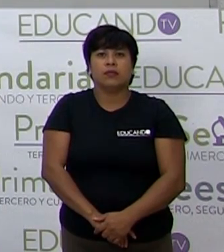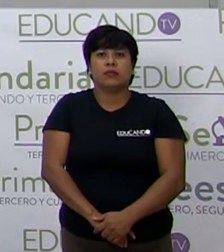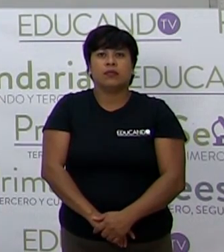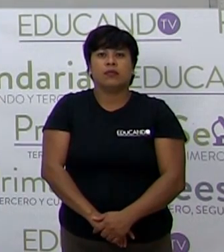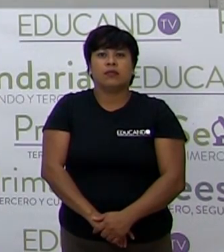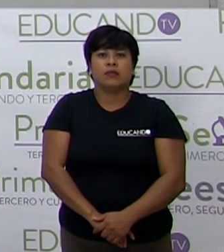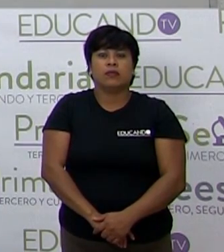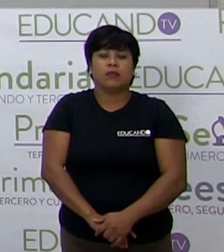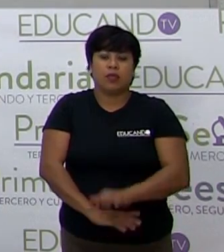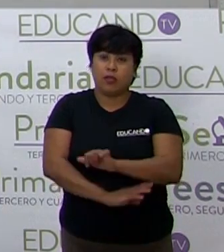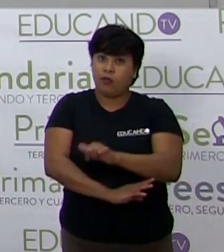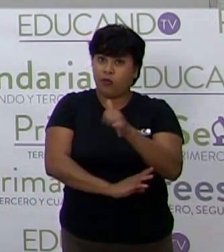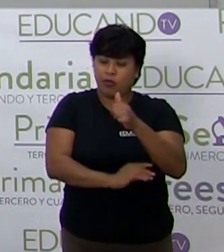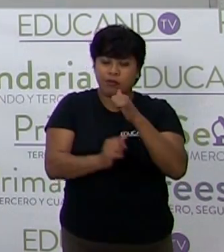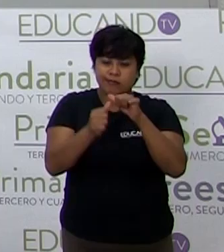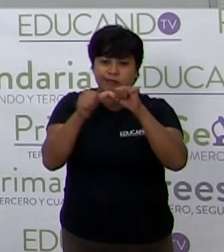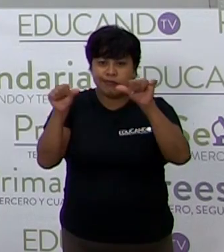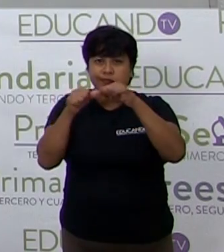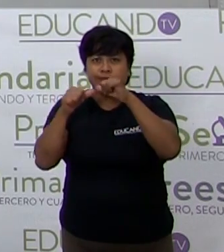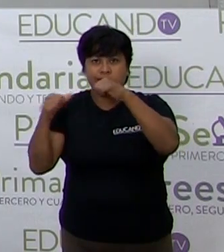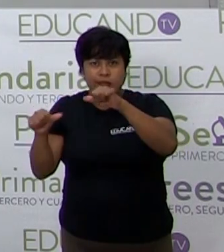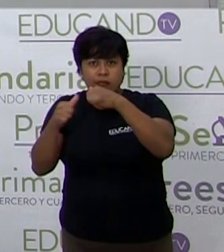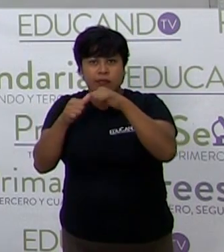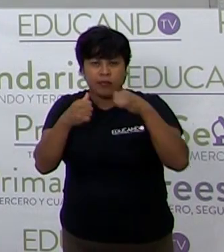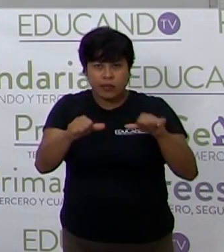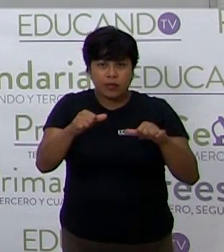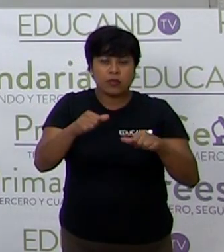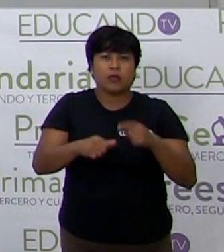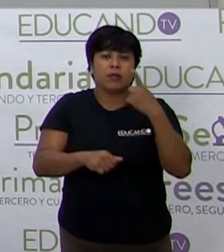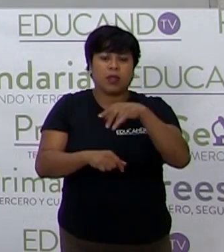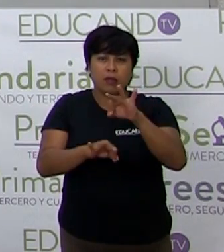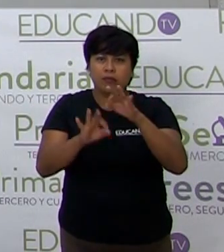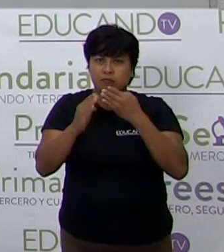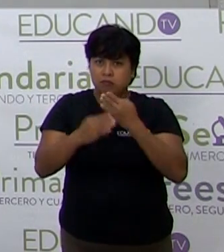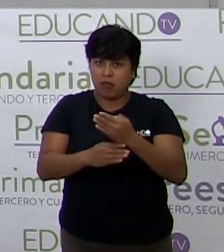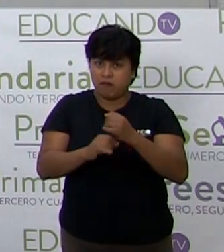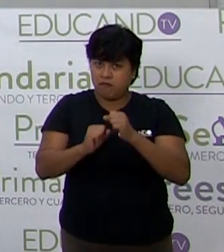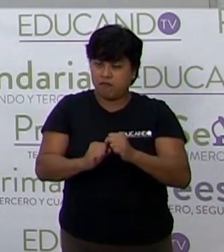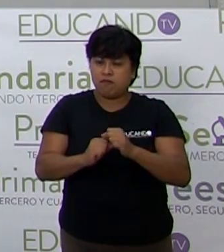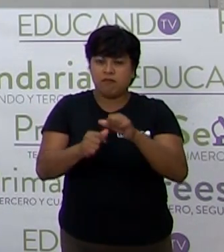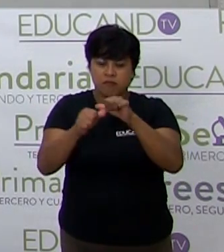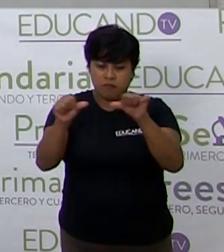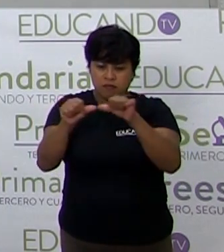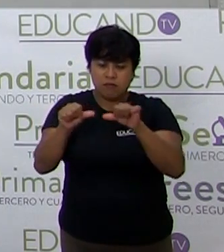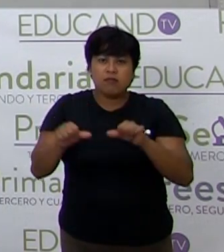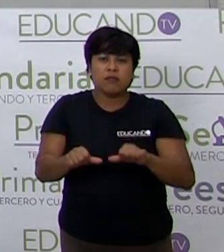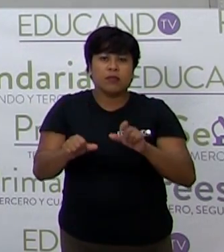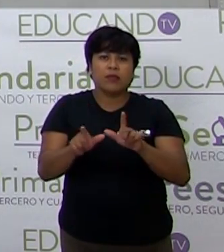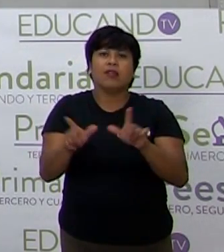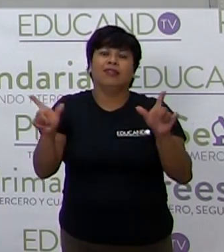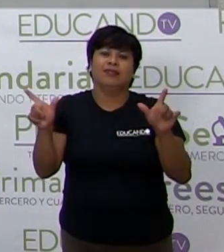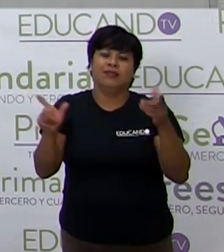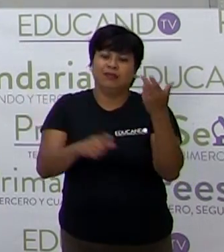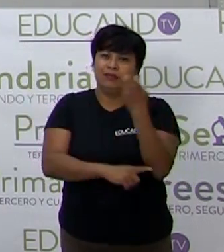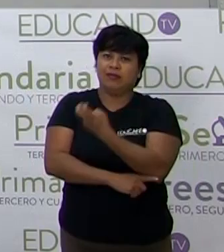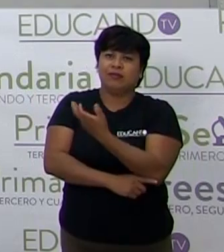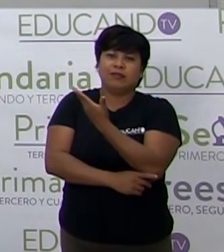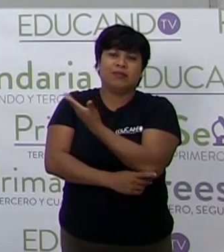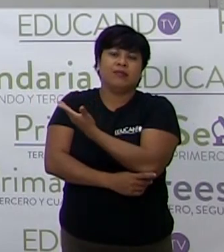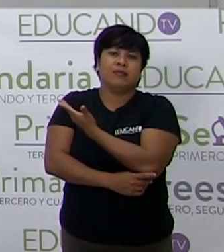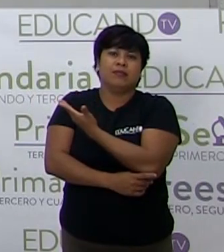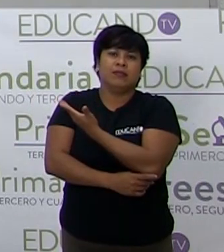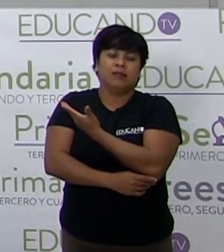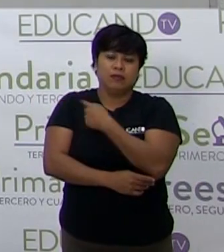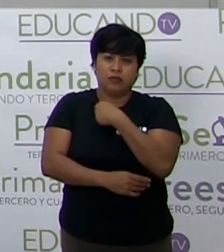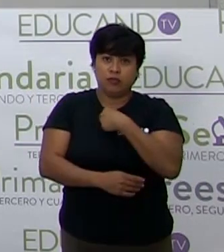Voy a ponerle otro Durex para que se pegue bien, esté firme en el pizarrón. Y listo, tenemos esta figura acá.